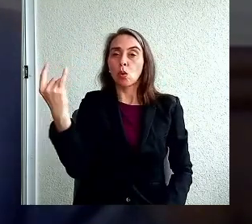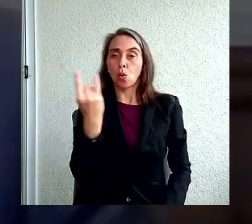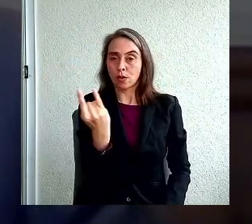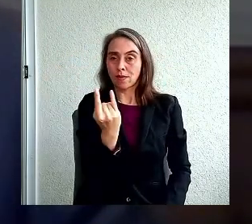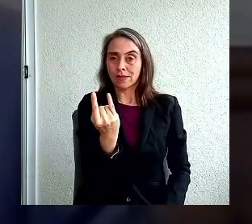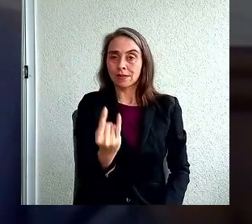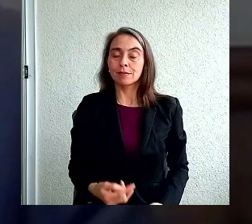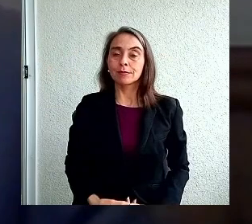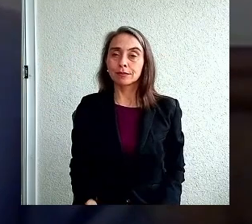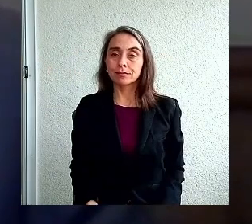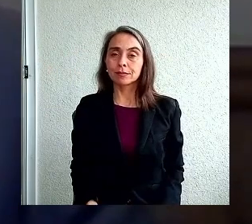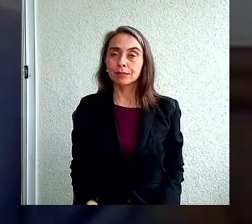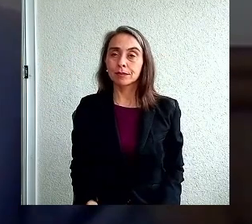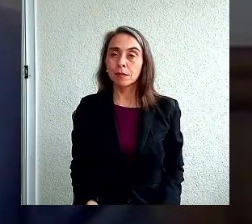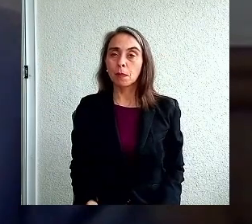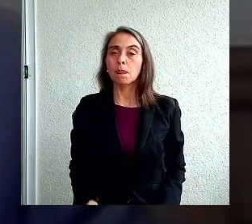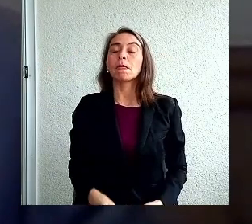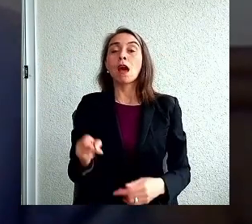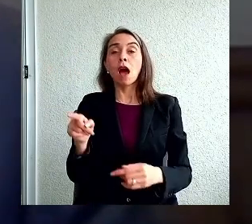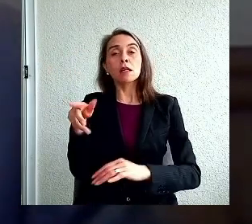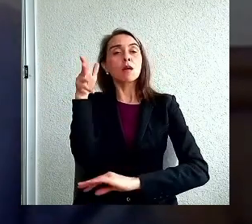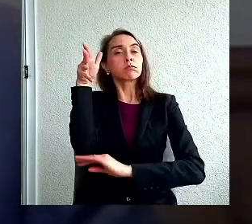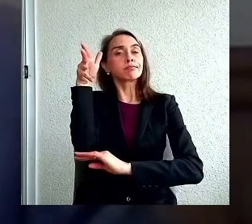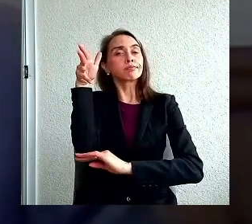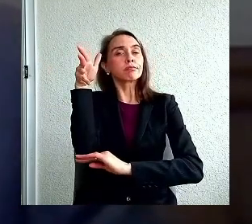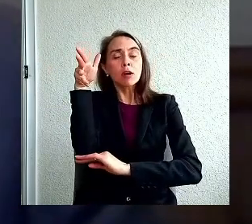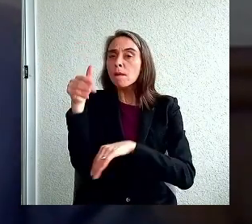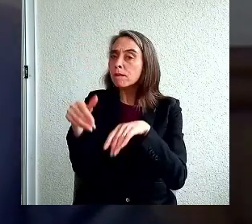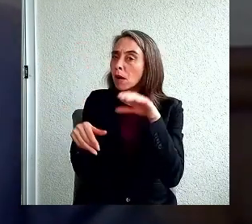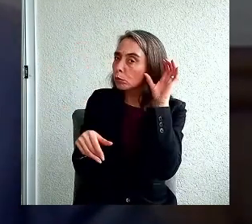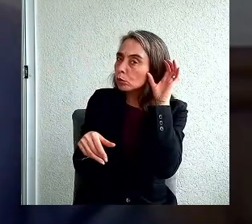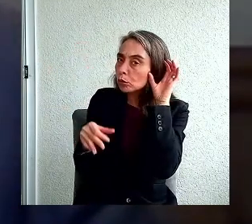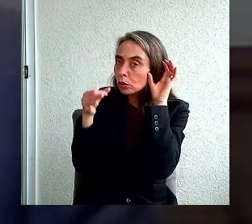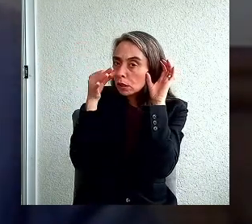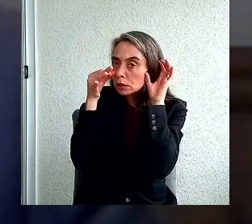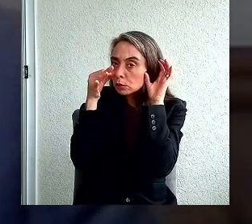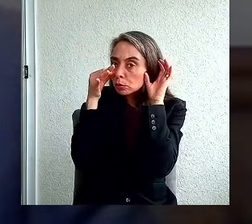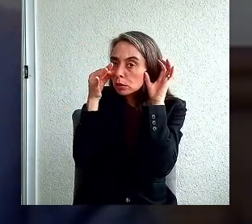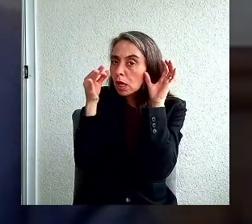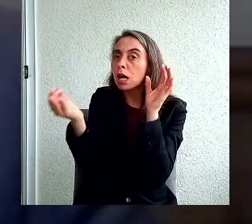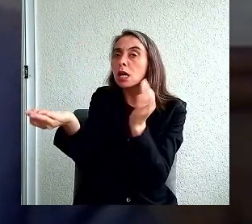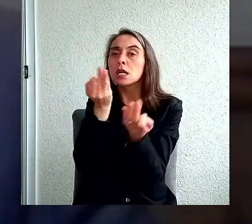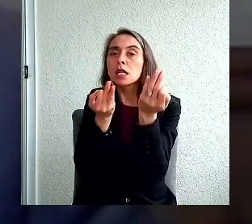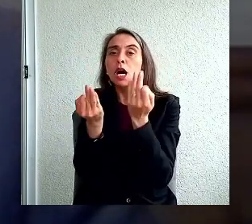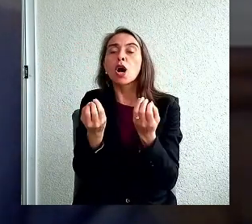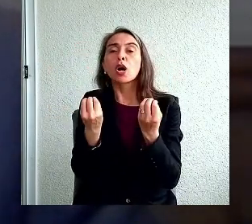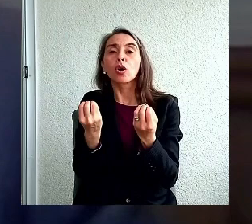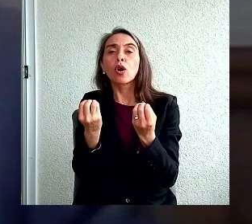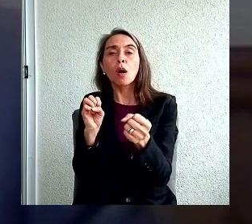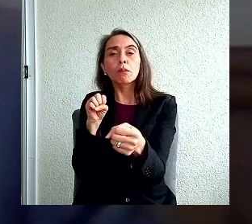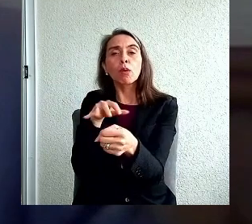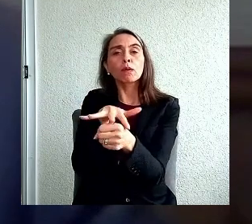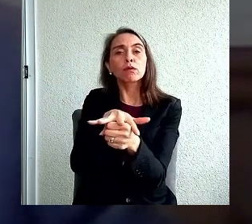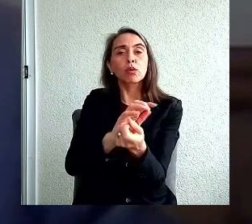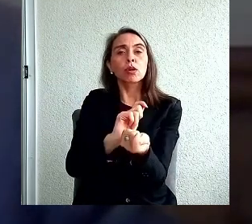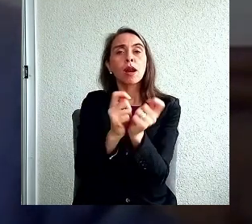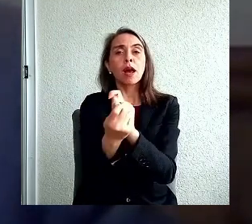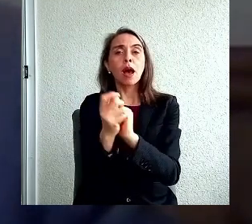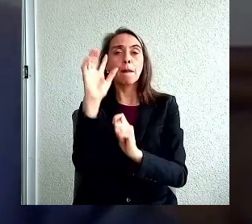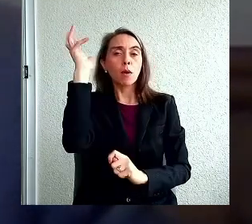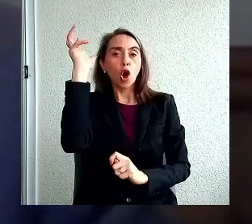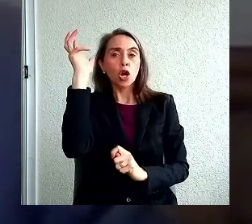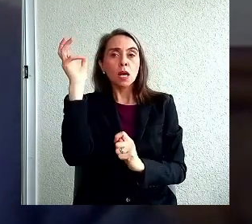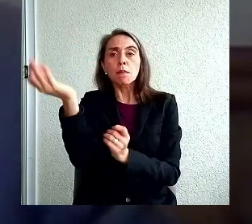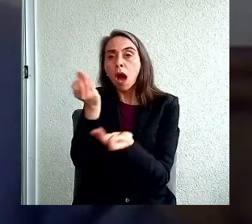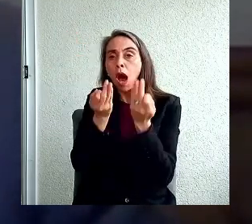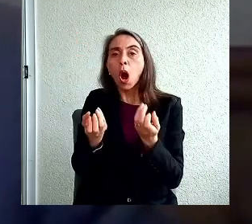de ellos antecedentes de los efectos del cambio climático y cómo desde el mundo académico, especialmente